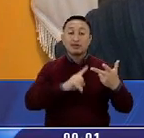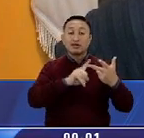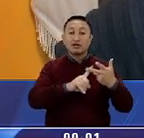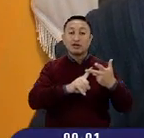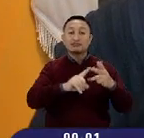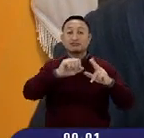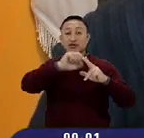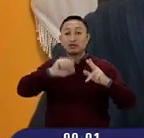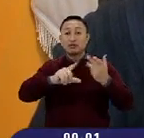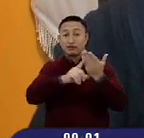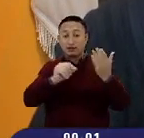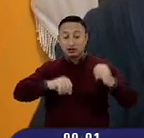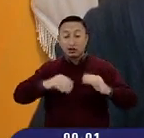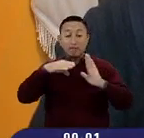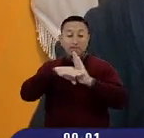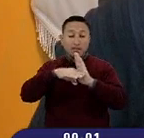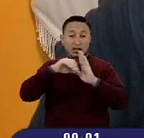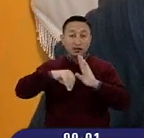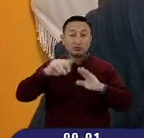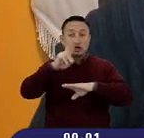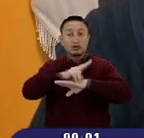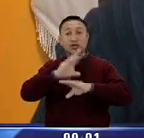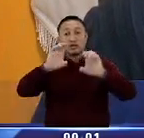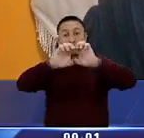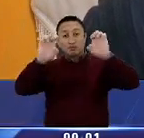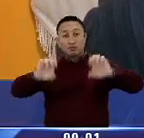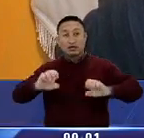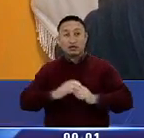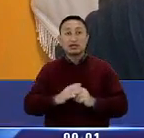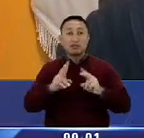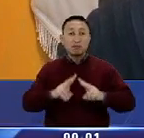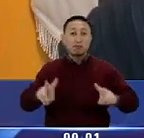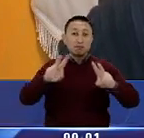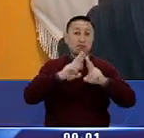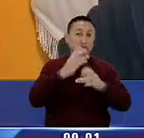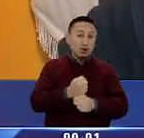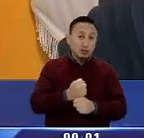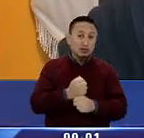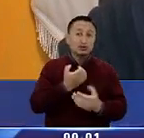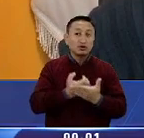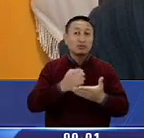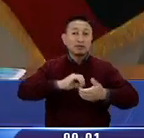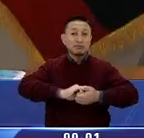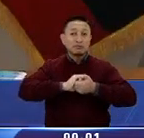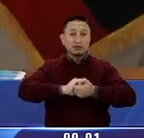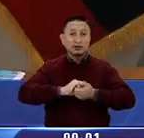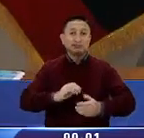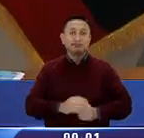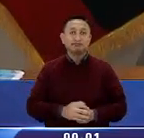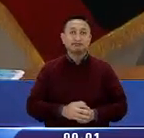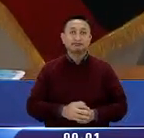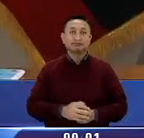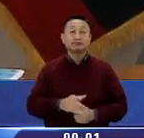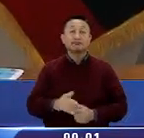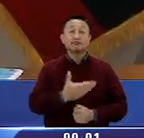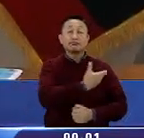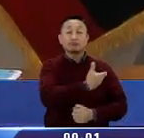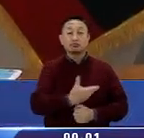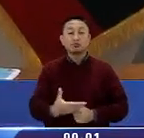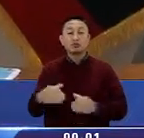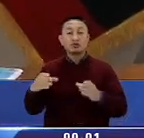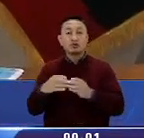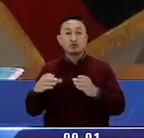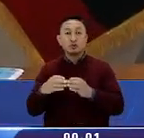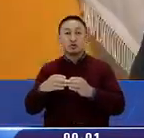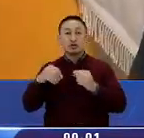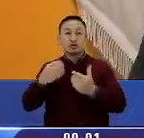sistema financiero, como los bancos, Superintendencia de Compañías, Valores, Seguros, de Economía Popular y Solidaria. La presidenta de la Comisión de